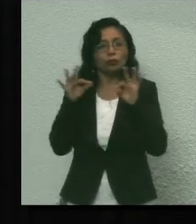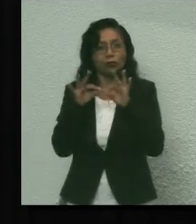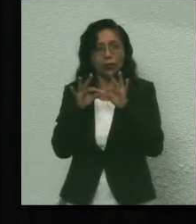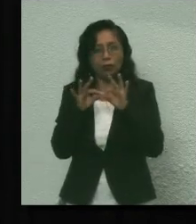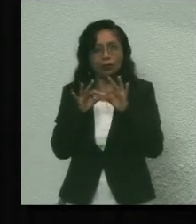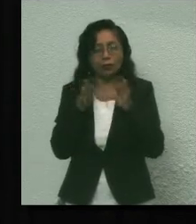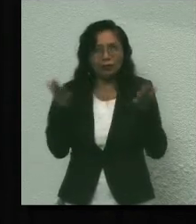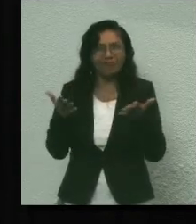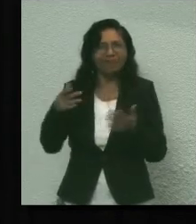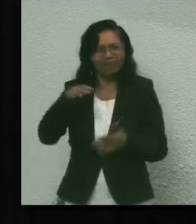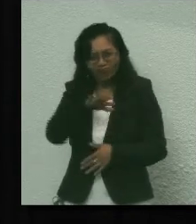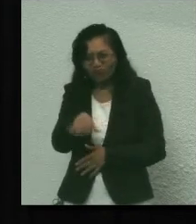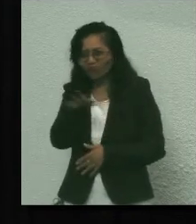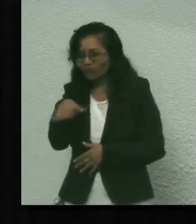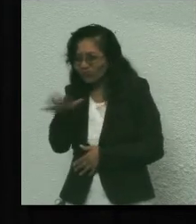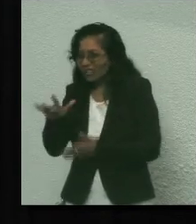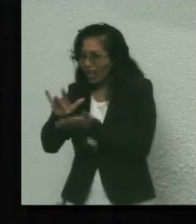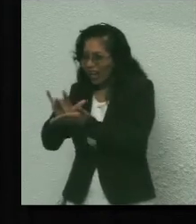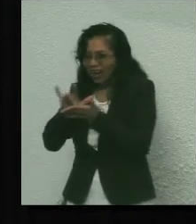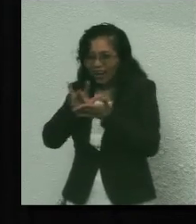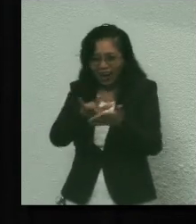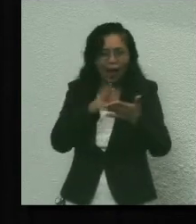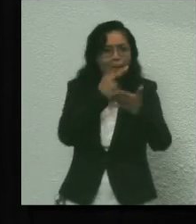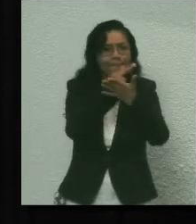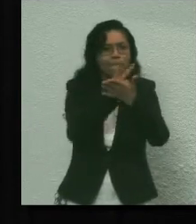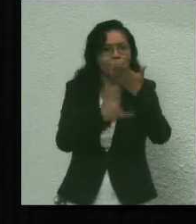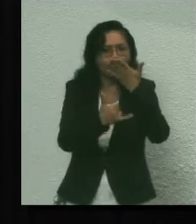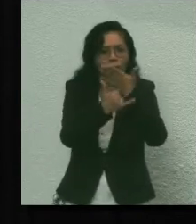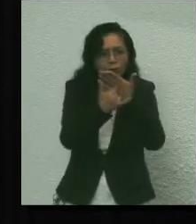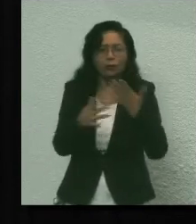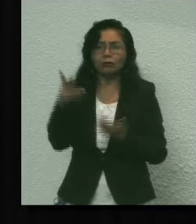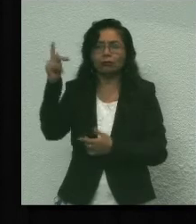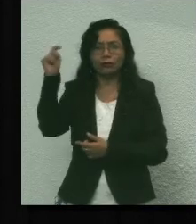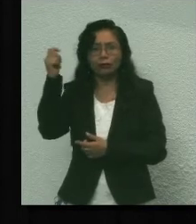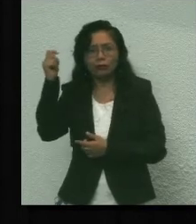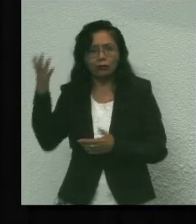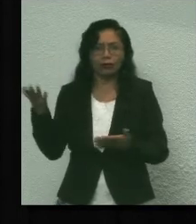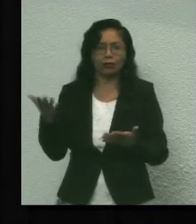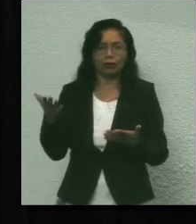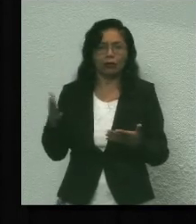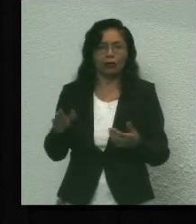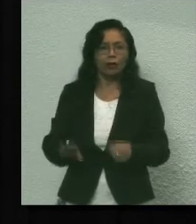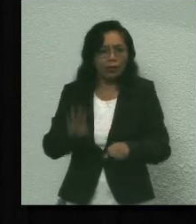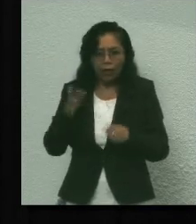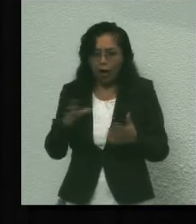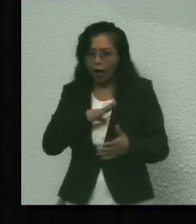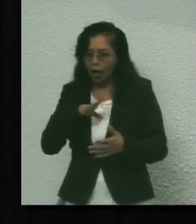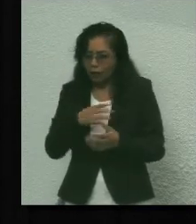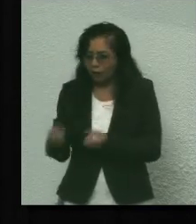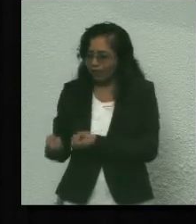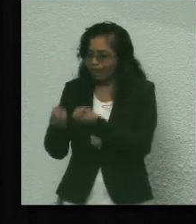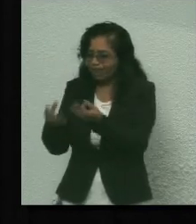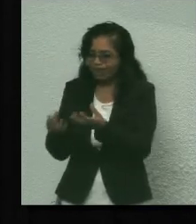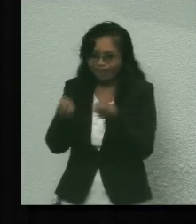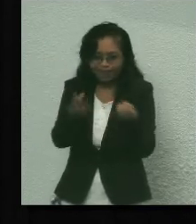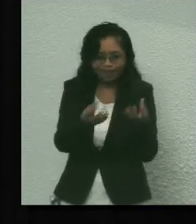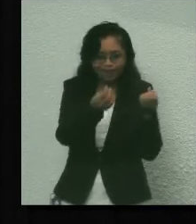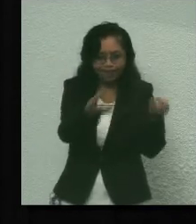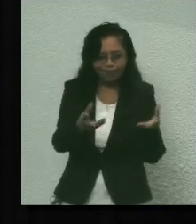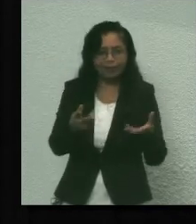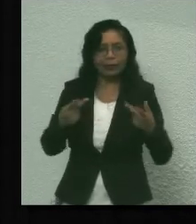creatividad y compromiso proyectos de desarrollo tecnológico que beneficien de las y los quintanarroenses